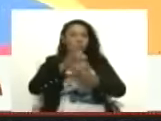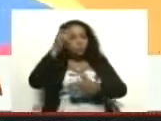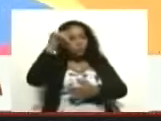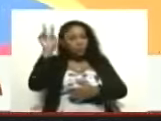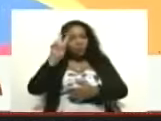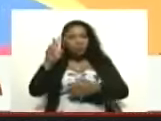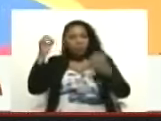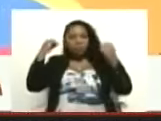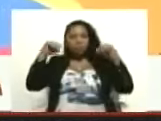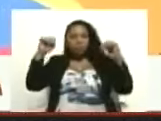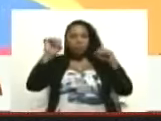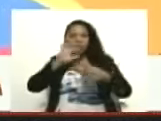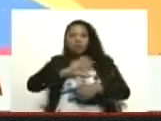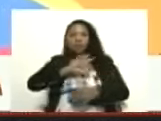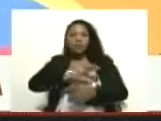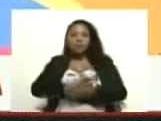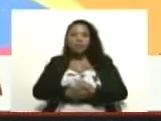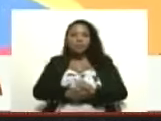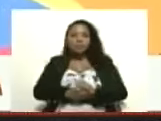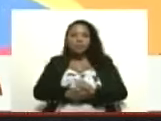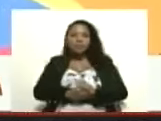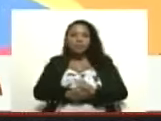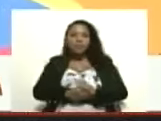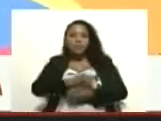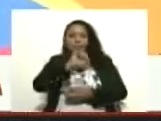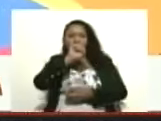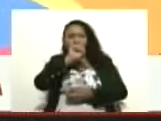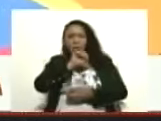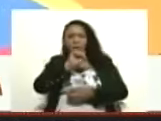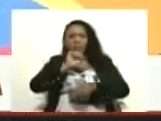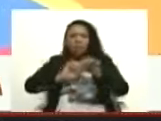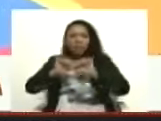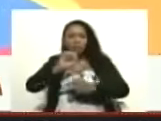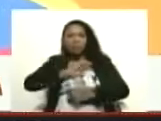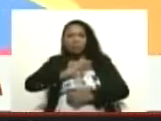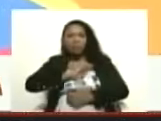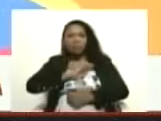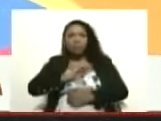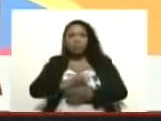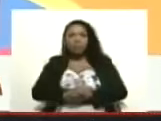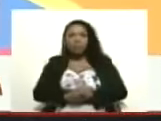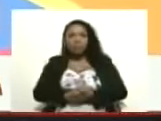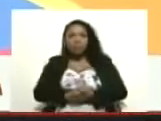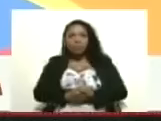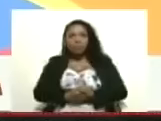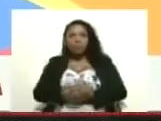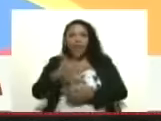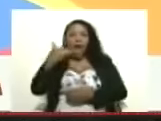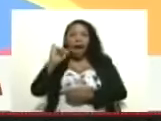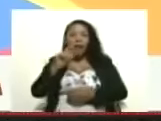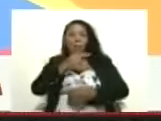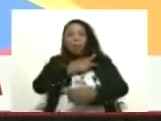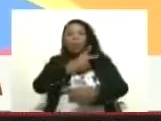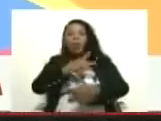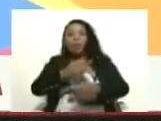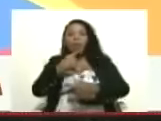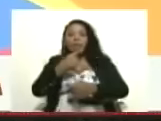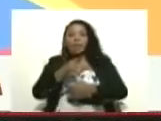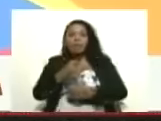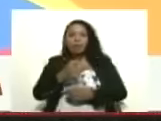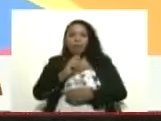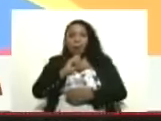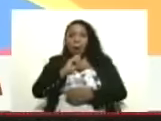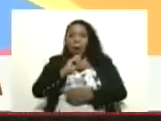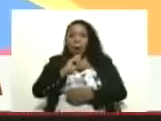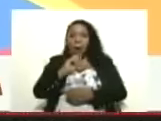en ejercicio de su soberanía ha sido amar en defensa propia no ahí hay otro poema que reza cuando los odios andan